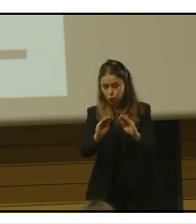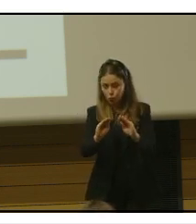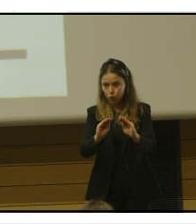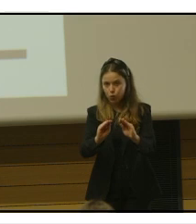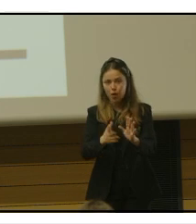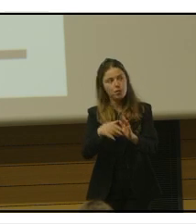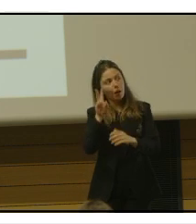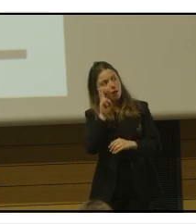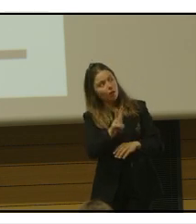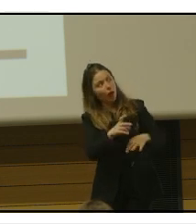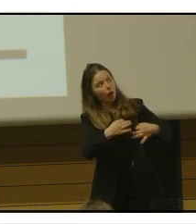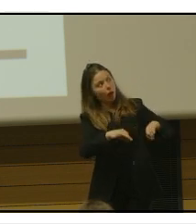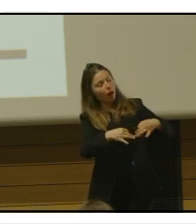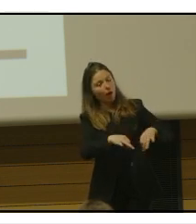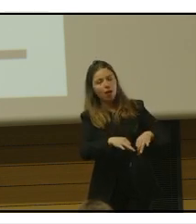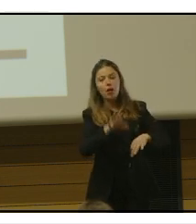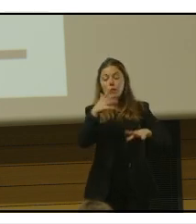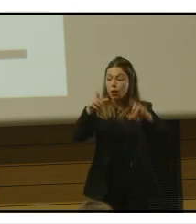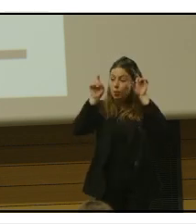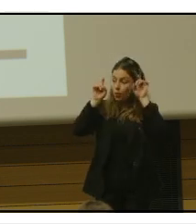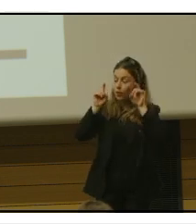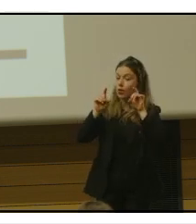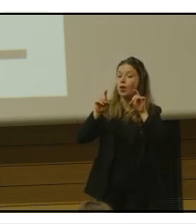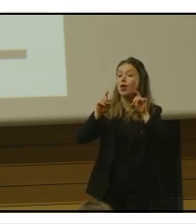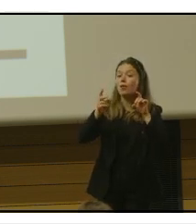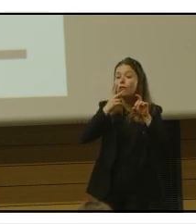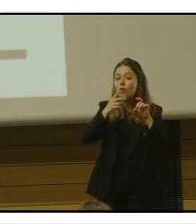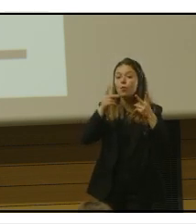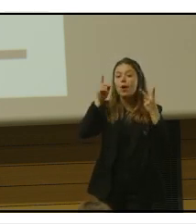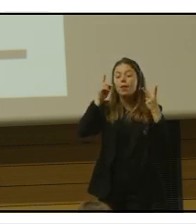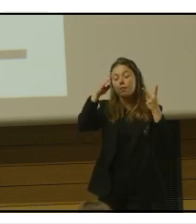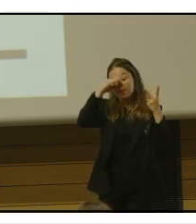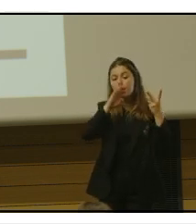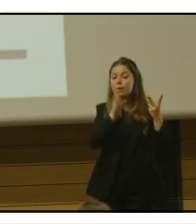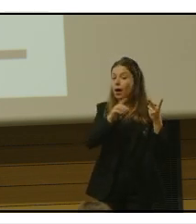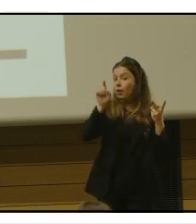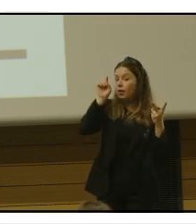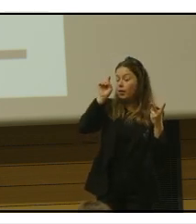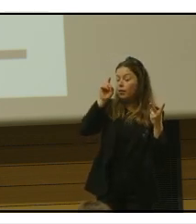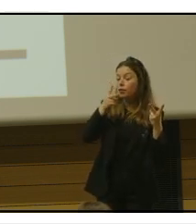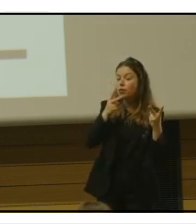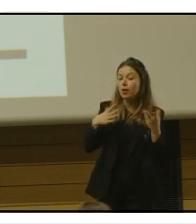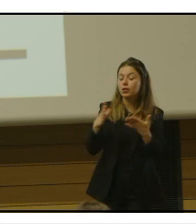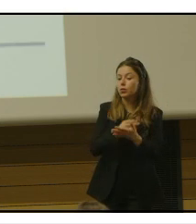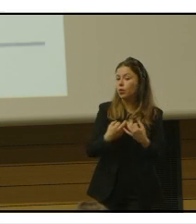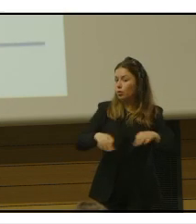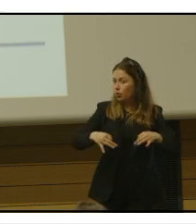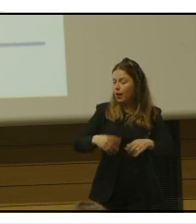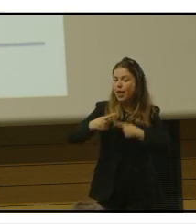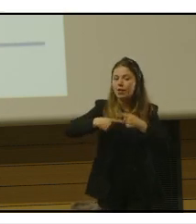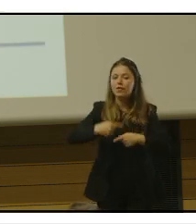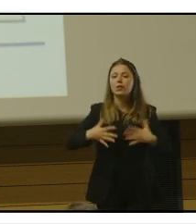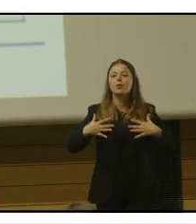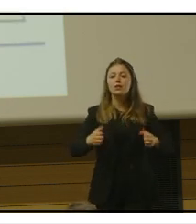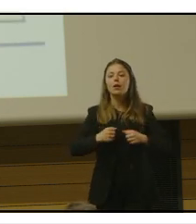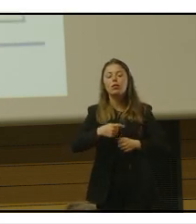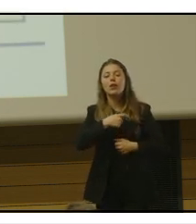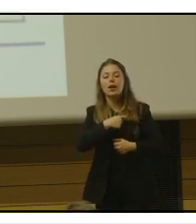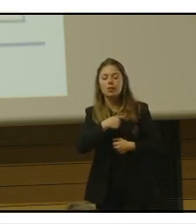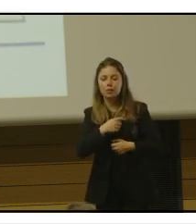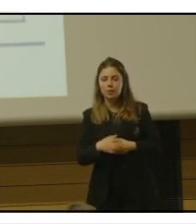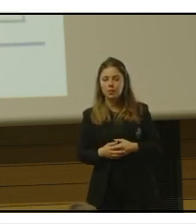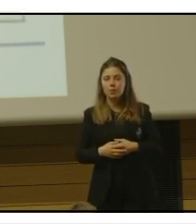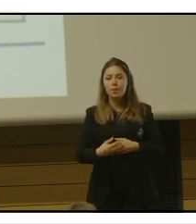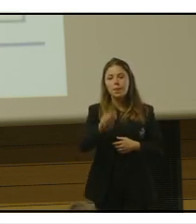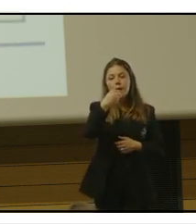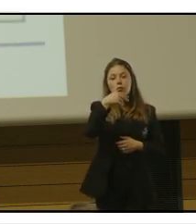ven que es normal fumar, porque claro, encima de fumar sus padres también fuman sus profesores. Los efectos para la salud cardiovasculares. Bueno, el